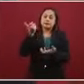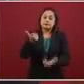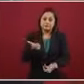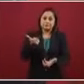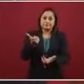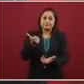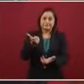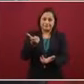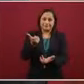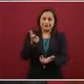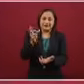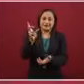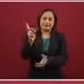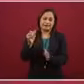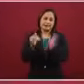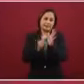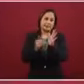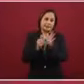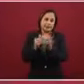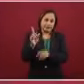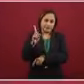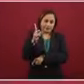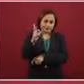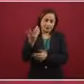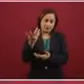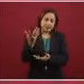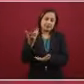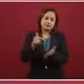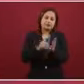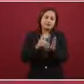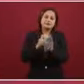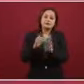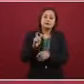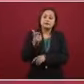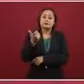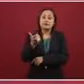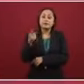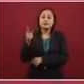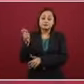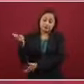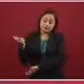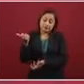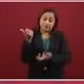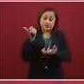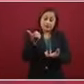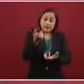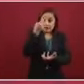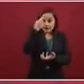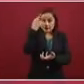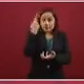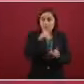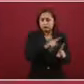recursos para la administración, para los insumos,